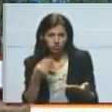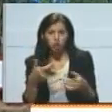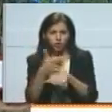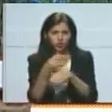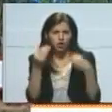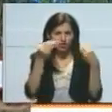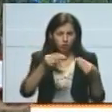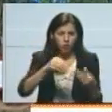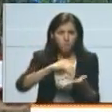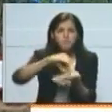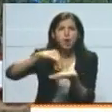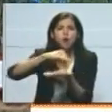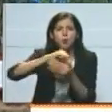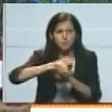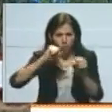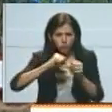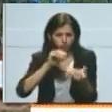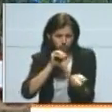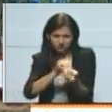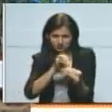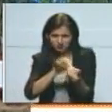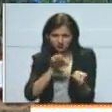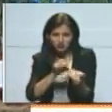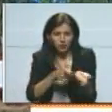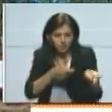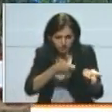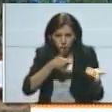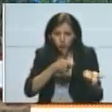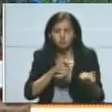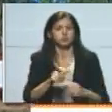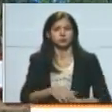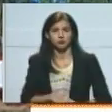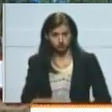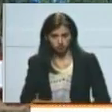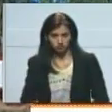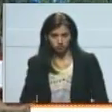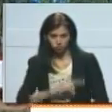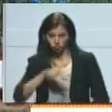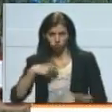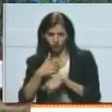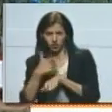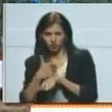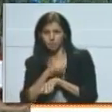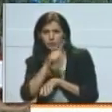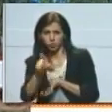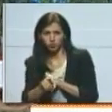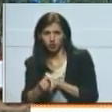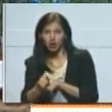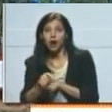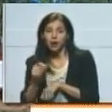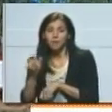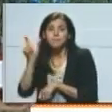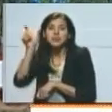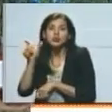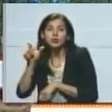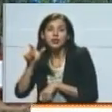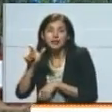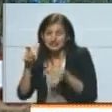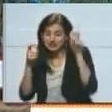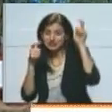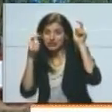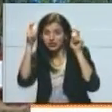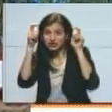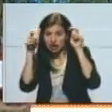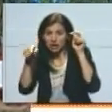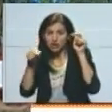pólvora? Era un infiltrado nuestro, es lo que falta que digan. Que era un infiltrado y se suicidó para que acusáramos